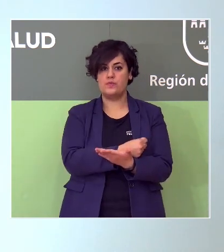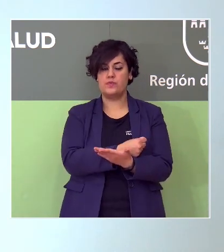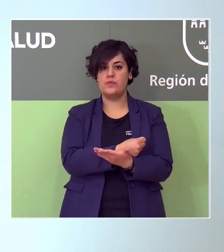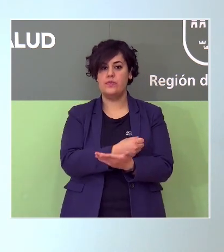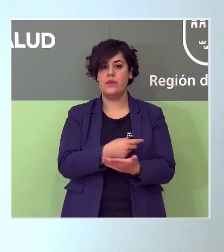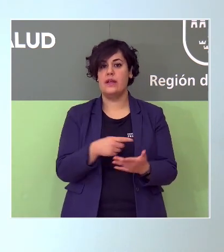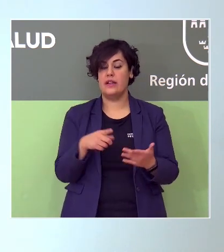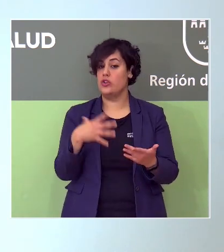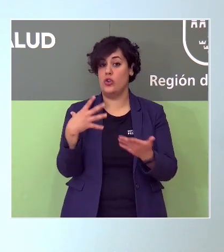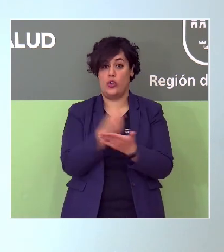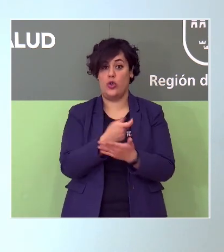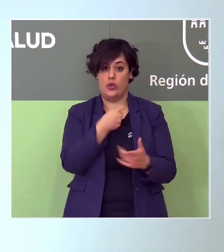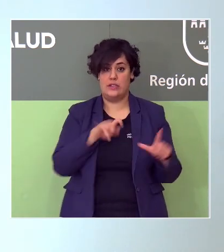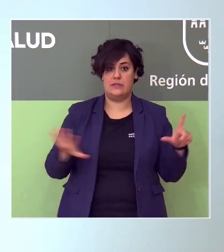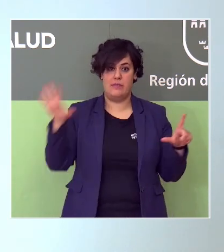o no murcianos.